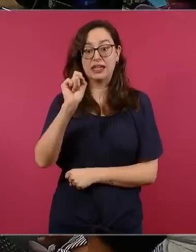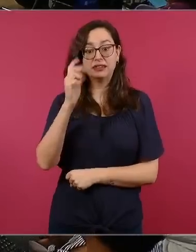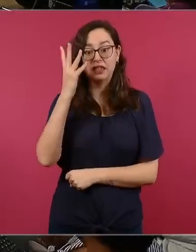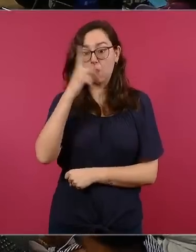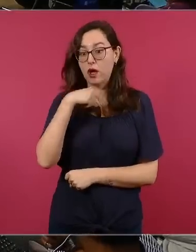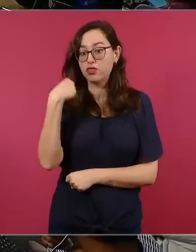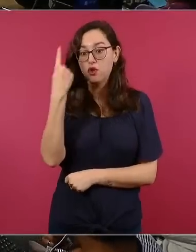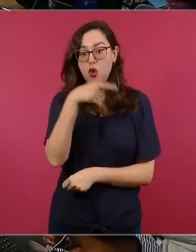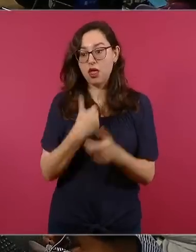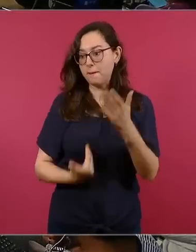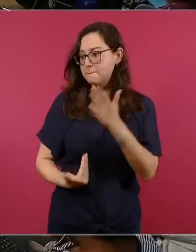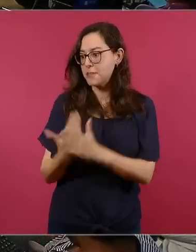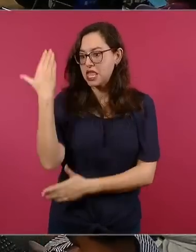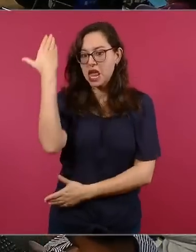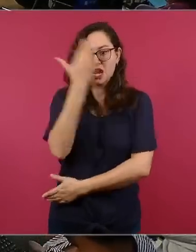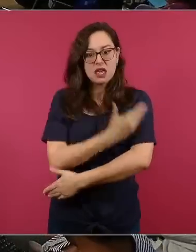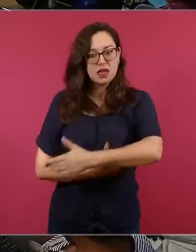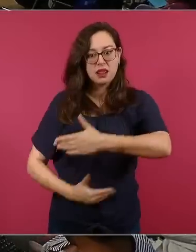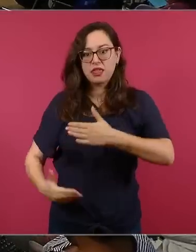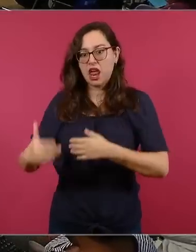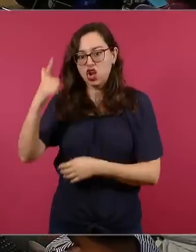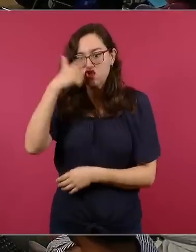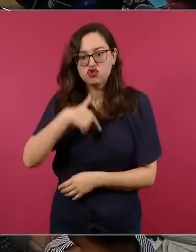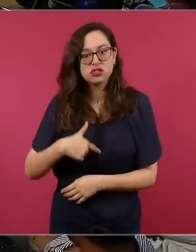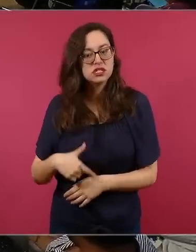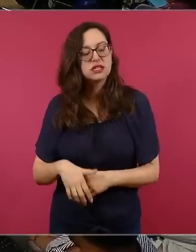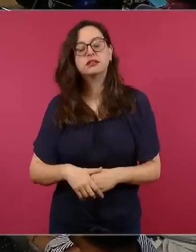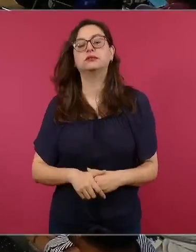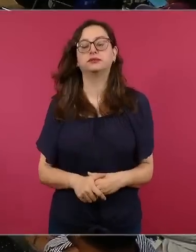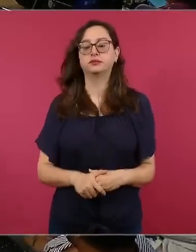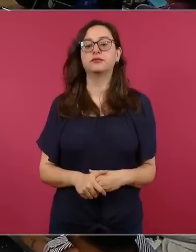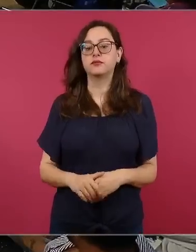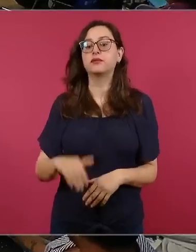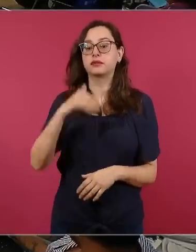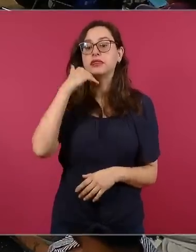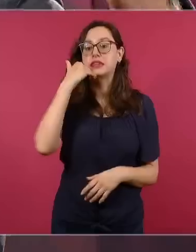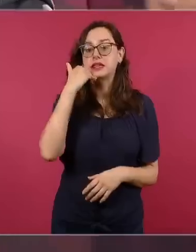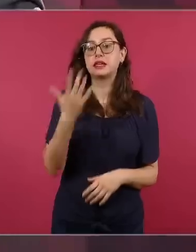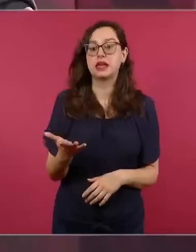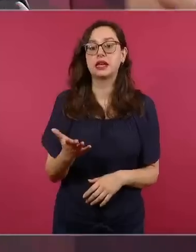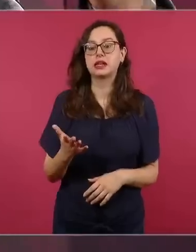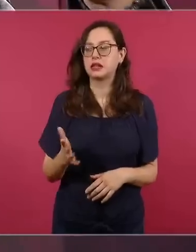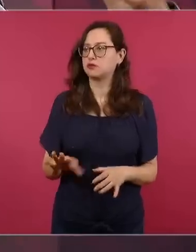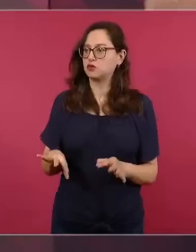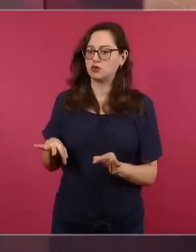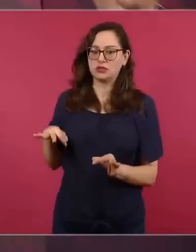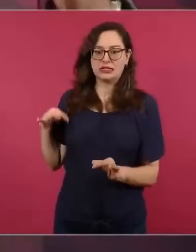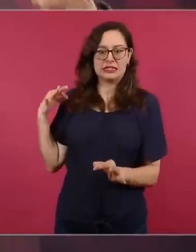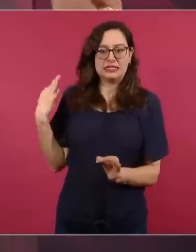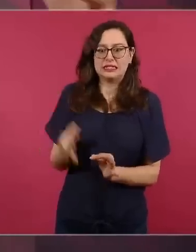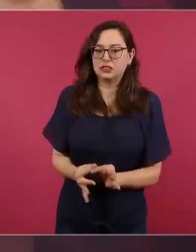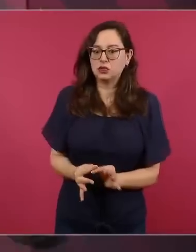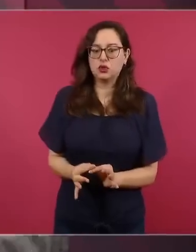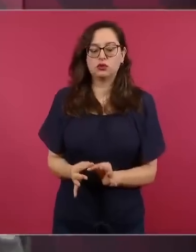día y noche, porque lo queremos dejar concluido,